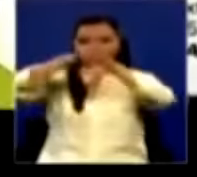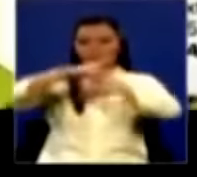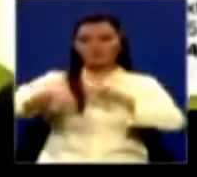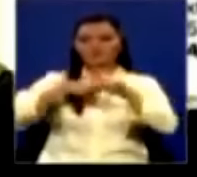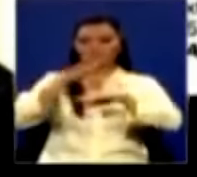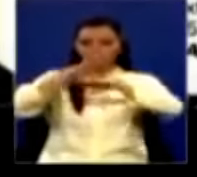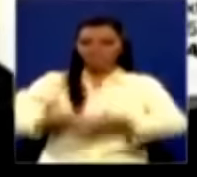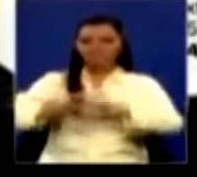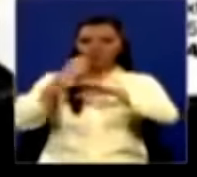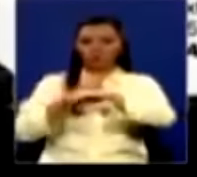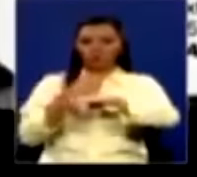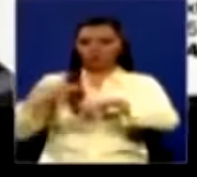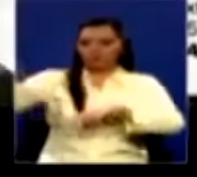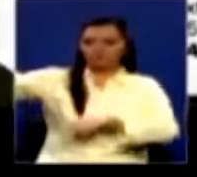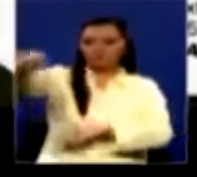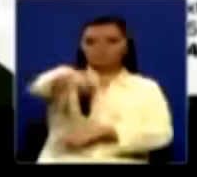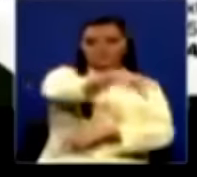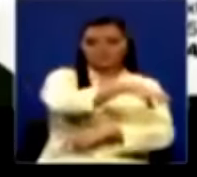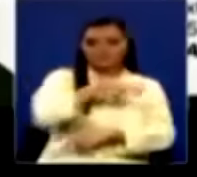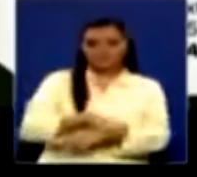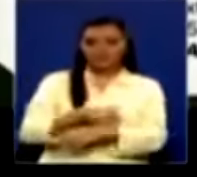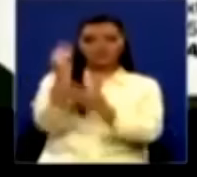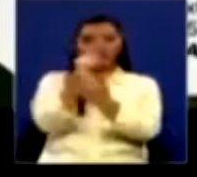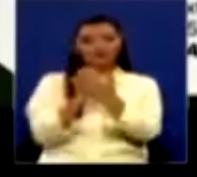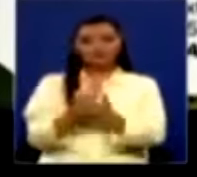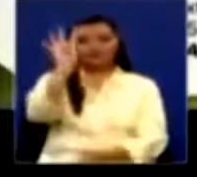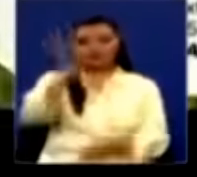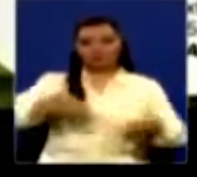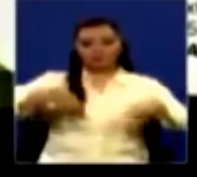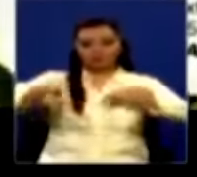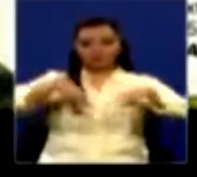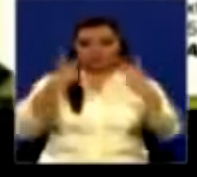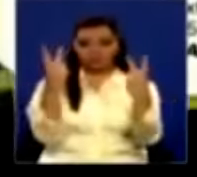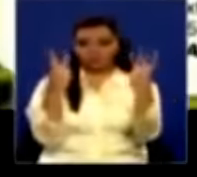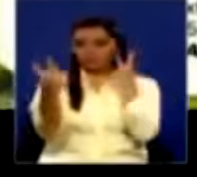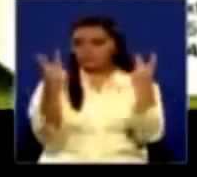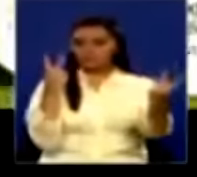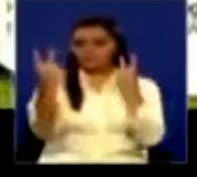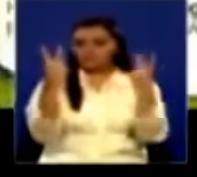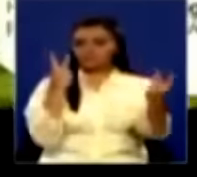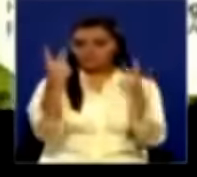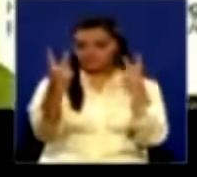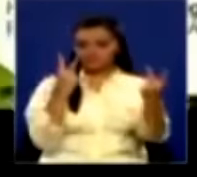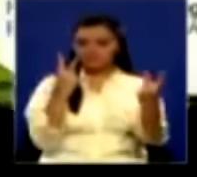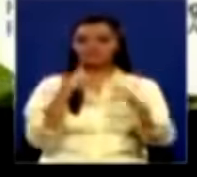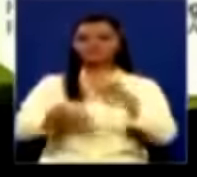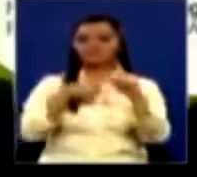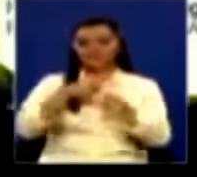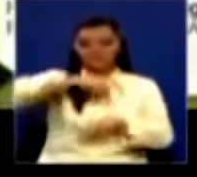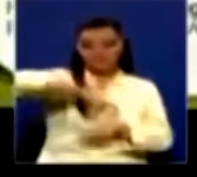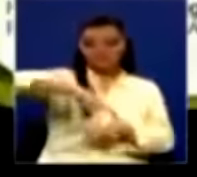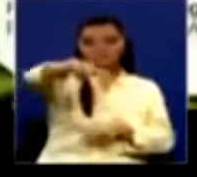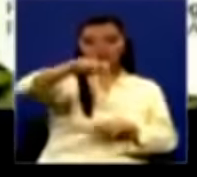pavimento rígido en diferentes tramos. Su diseño es de 4 carriles, 2 para cada sentido de circulación, y un parterre